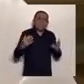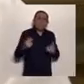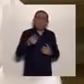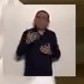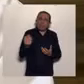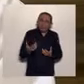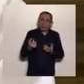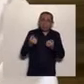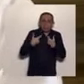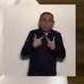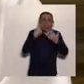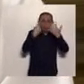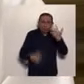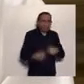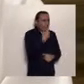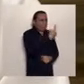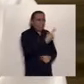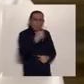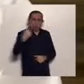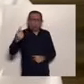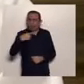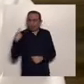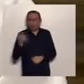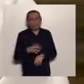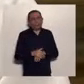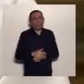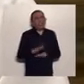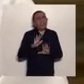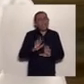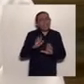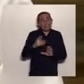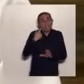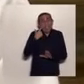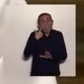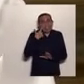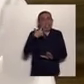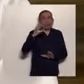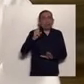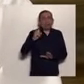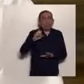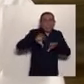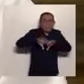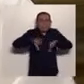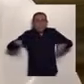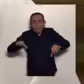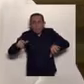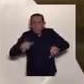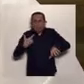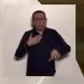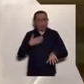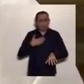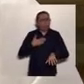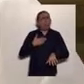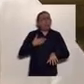nos ha regalado dones a cada uno de nosotros. Se trata entonces de poder descubrir, discernir qué don